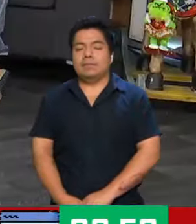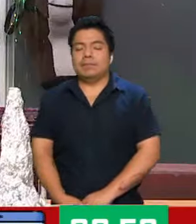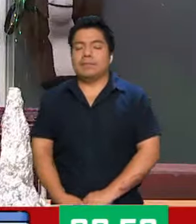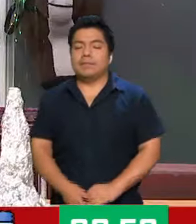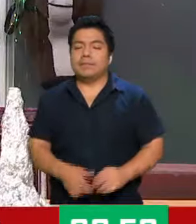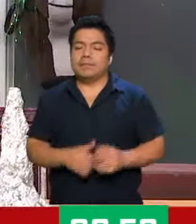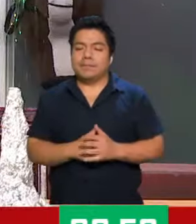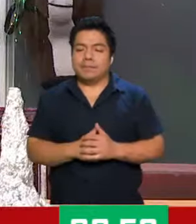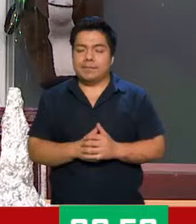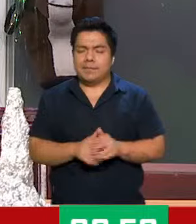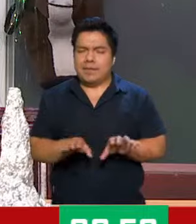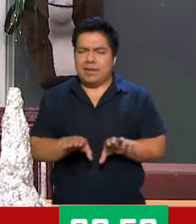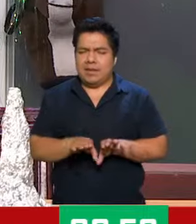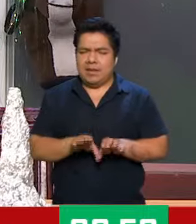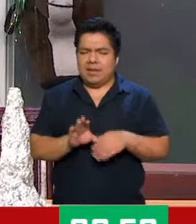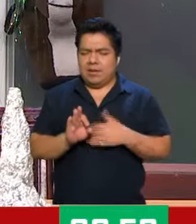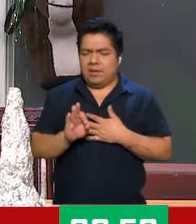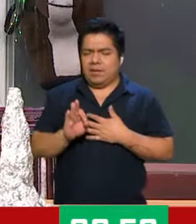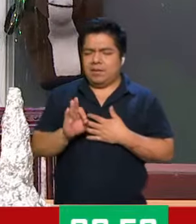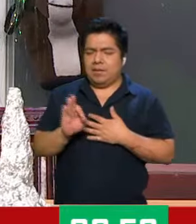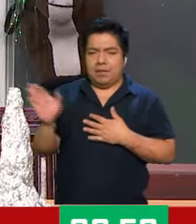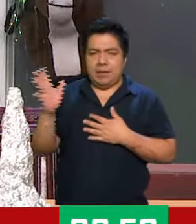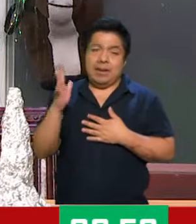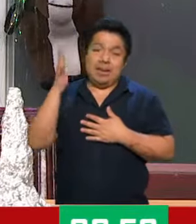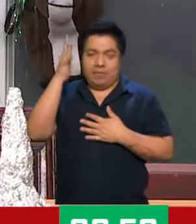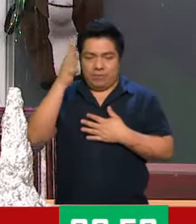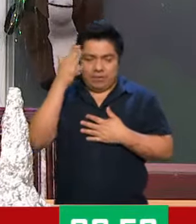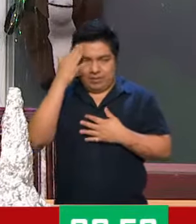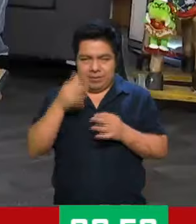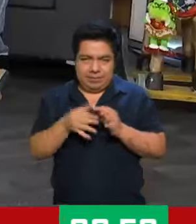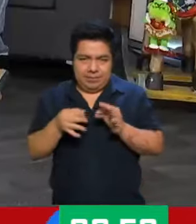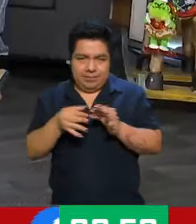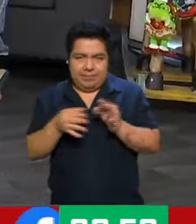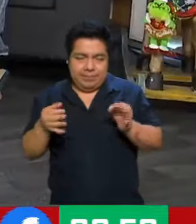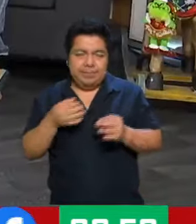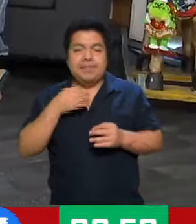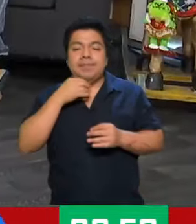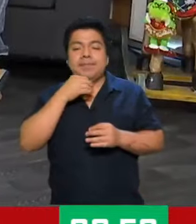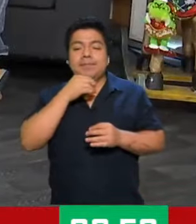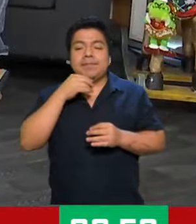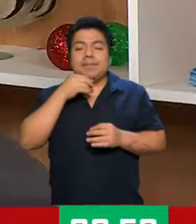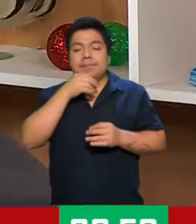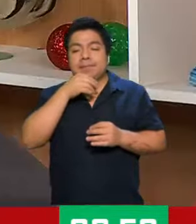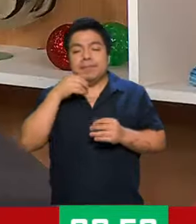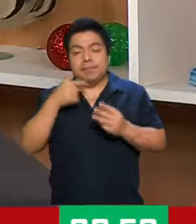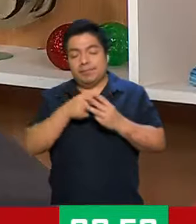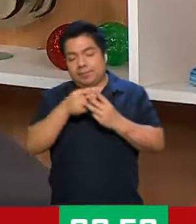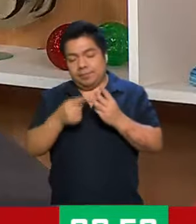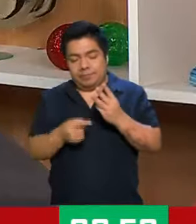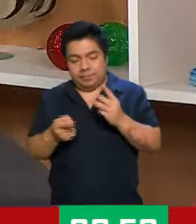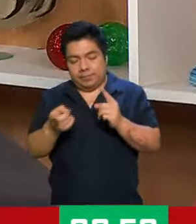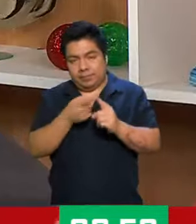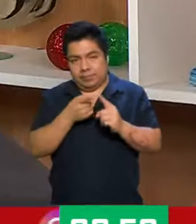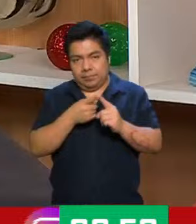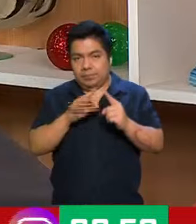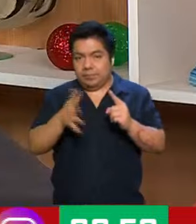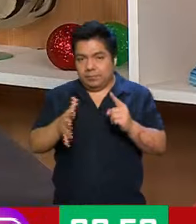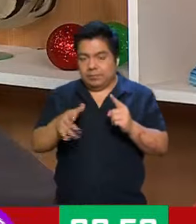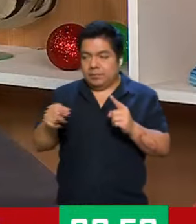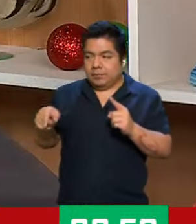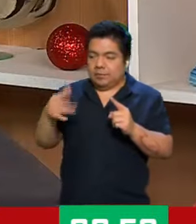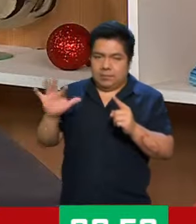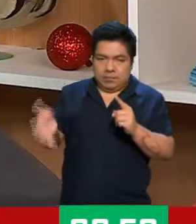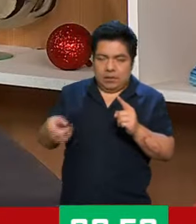es el charro la qué? ¿Qué? Futuro, él es futurólogo. Futurólogo. Bueno, traigo tres notas. De una ya hablamos, que es esta